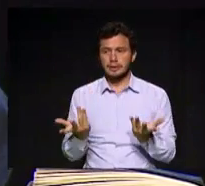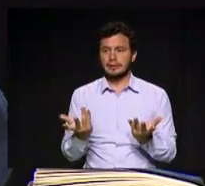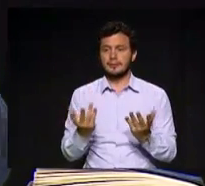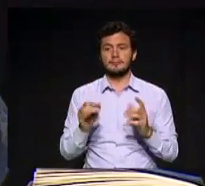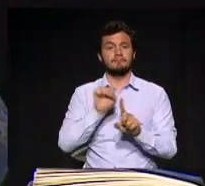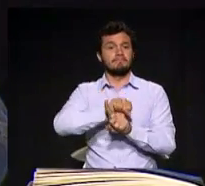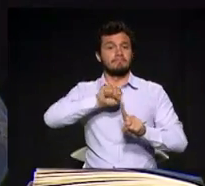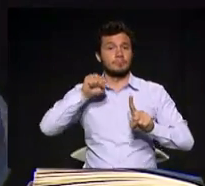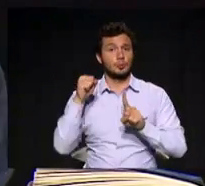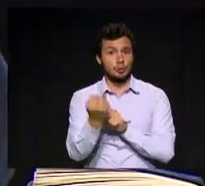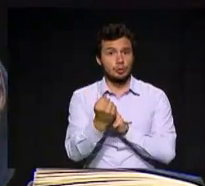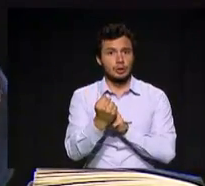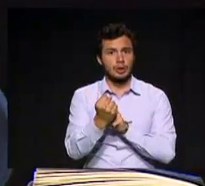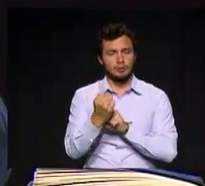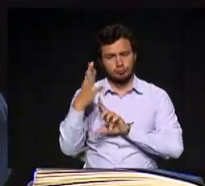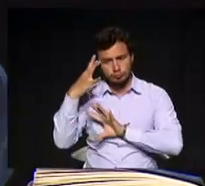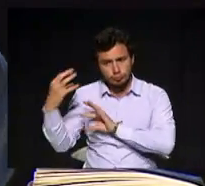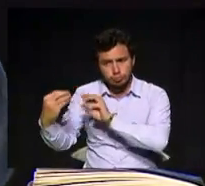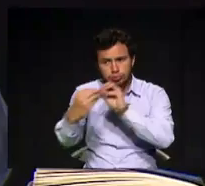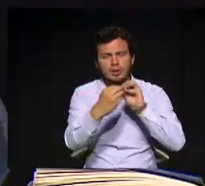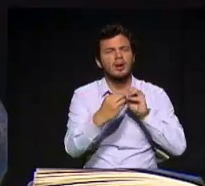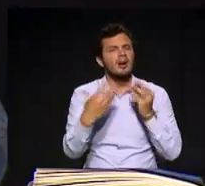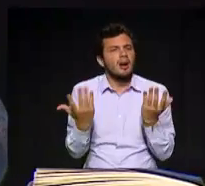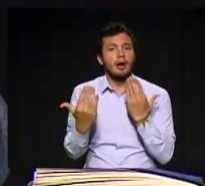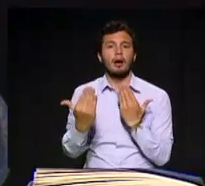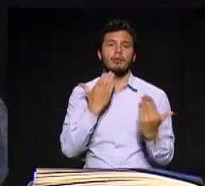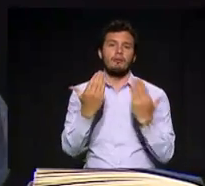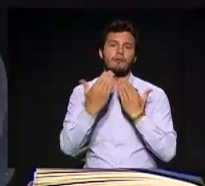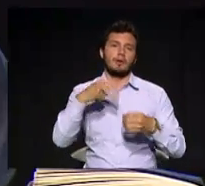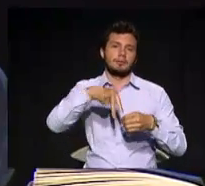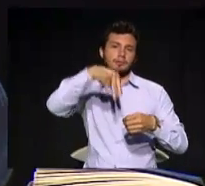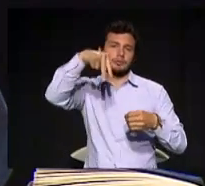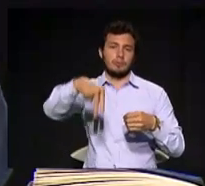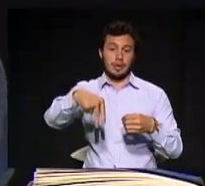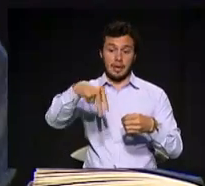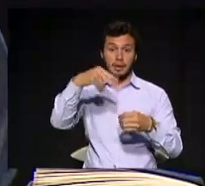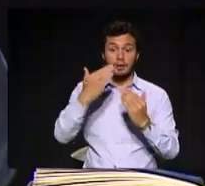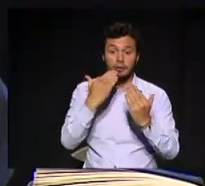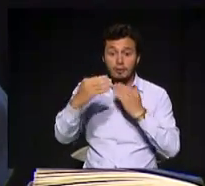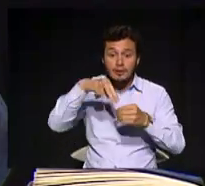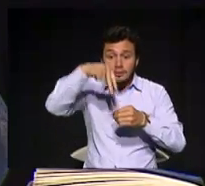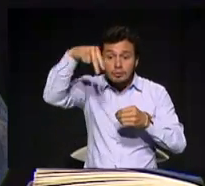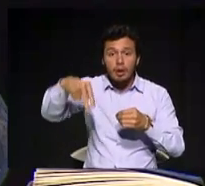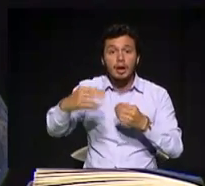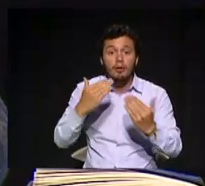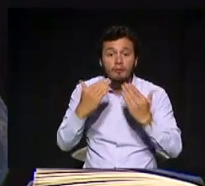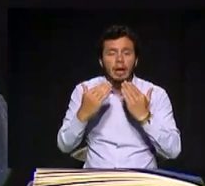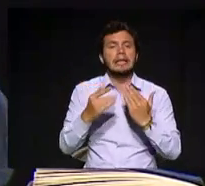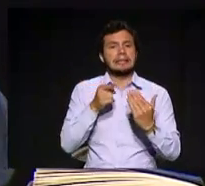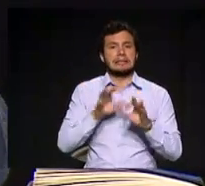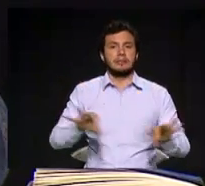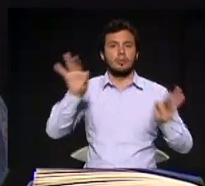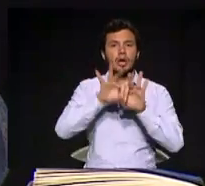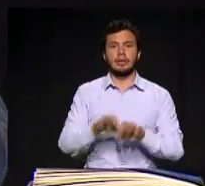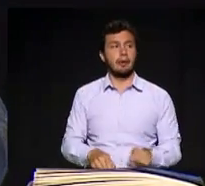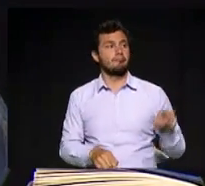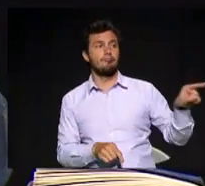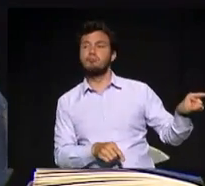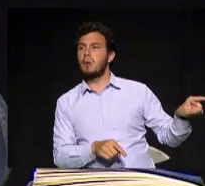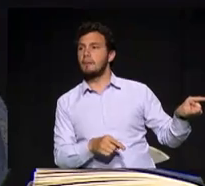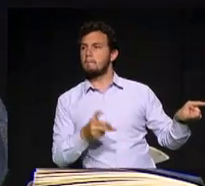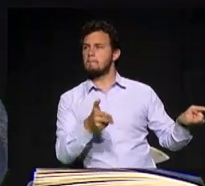la confianza ciudadana esa confianza construye la capacidad de denunciar de contarnos que en pagar rentas que está extorsionando